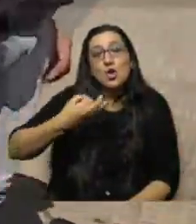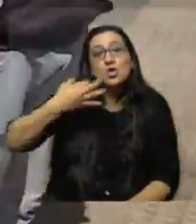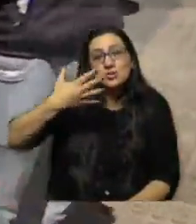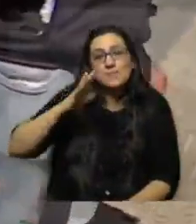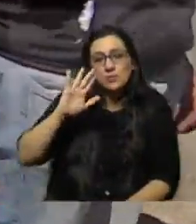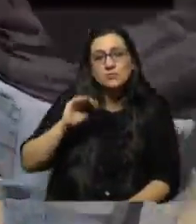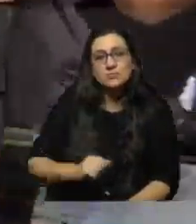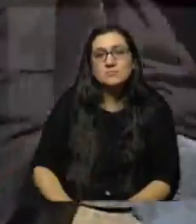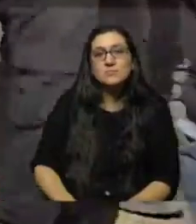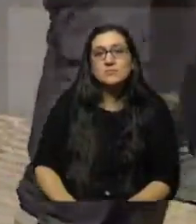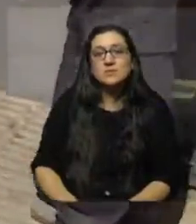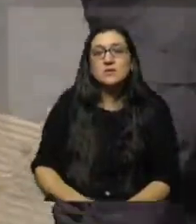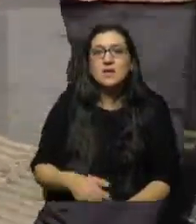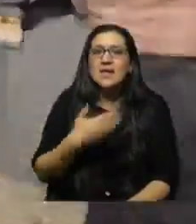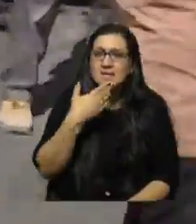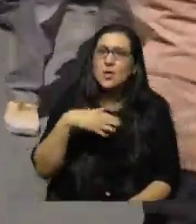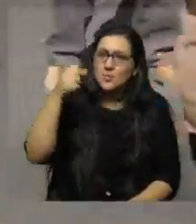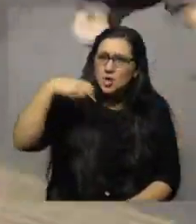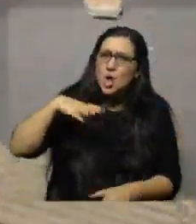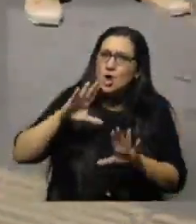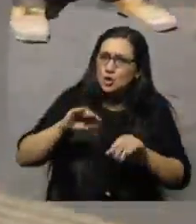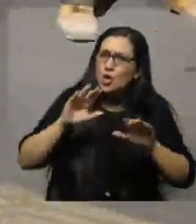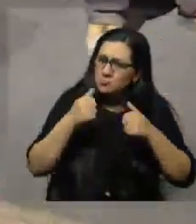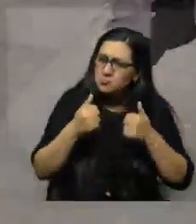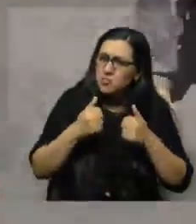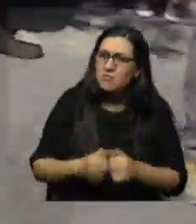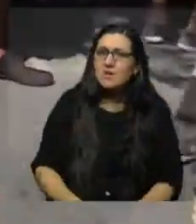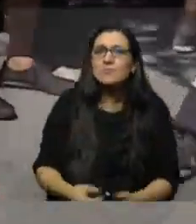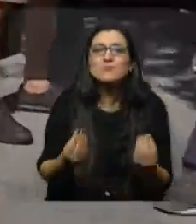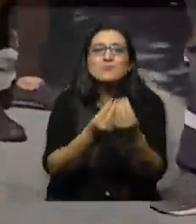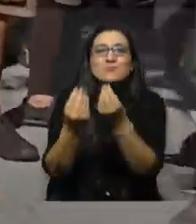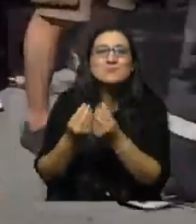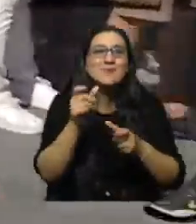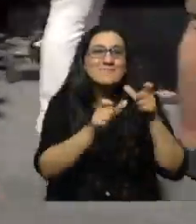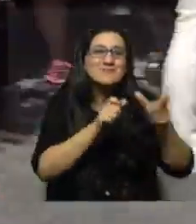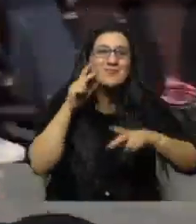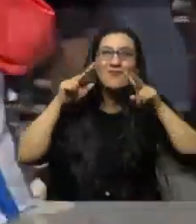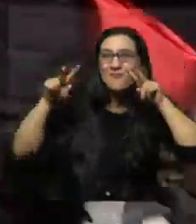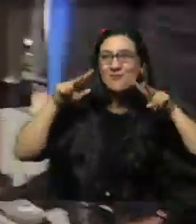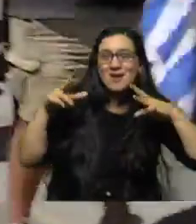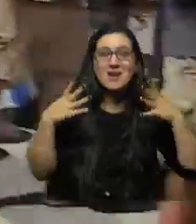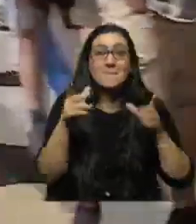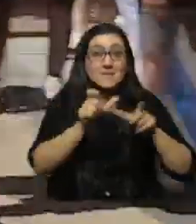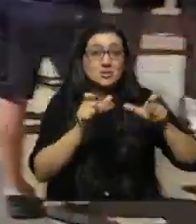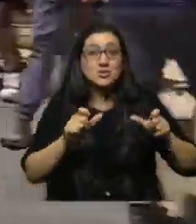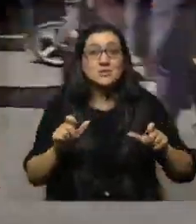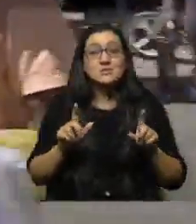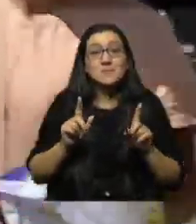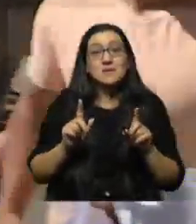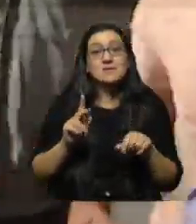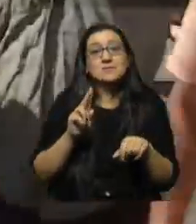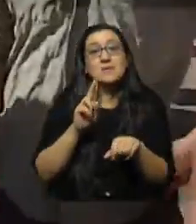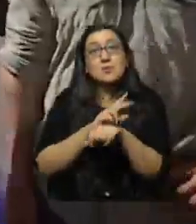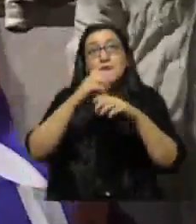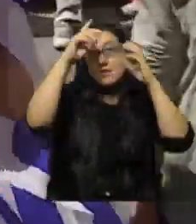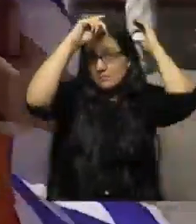Entiendo opinión, comentario, todo fuerte. Muchísima gente, como están viendo ustedes, la gente se protege también del